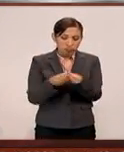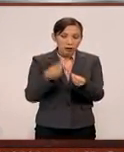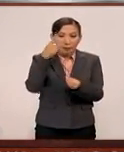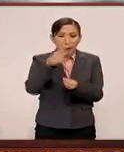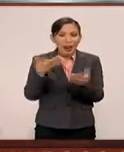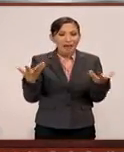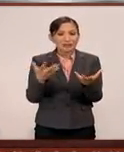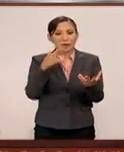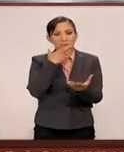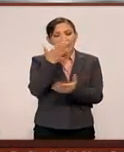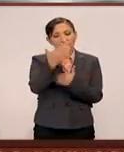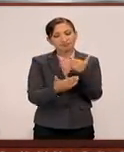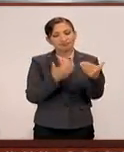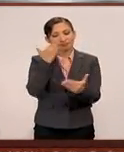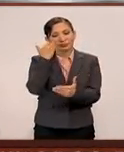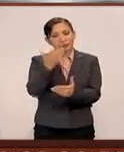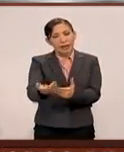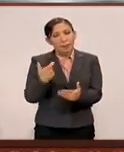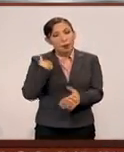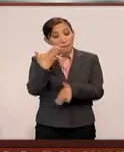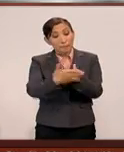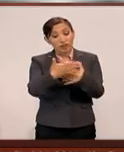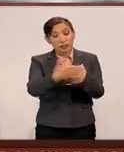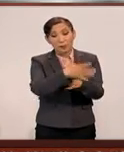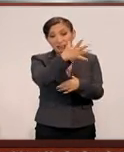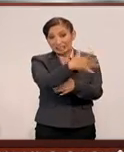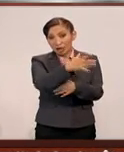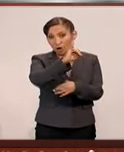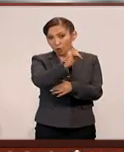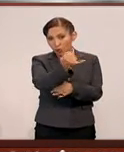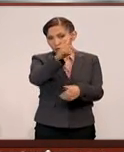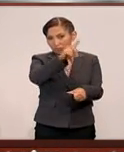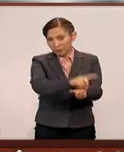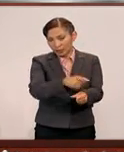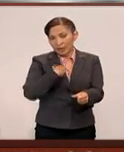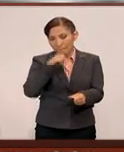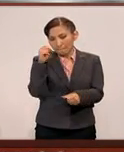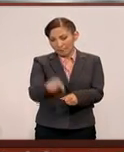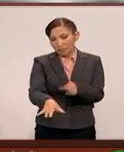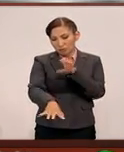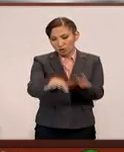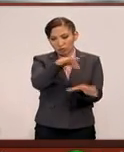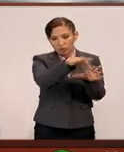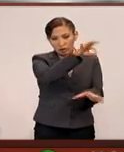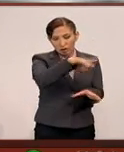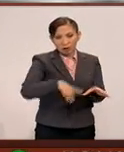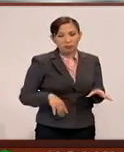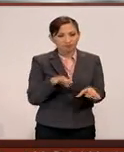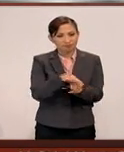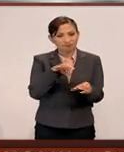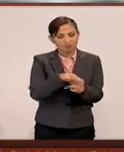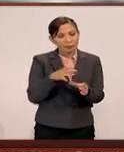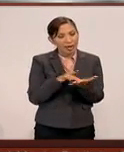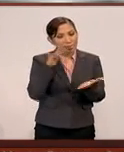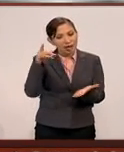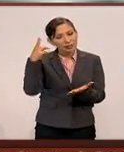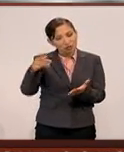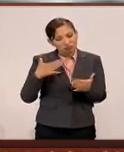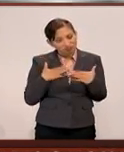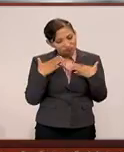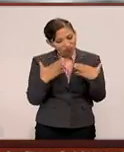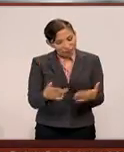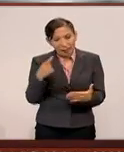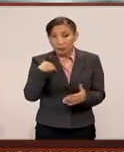para generar las mejores condiciones de cara al 5 de junio, día precisamente de los comicios. Les agradeció su